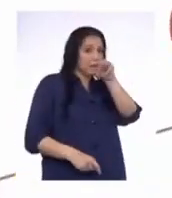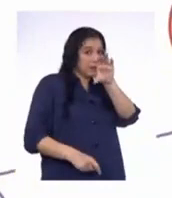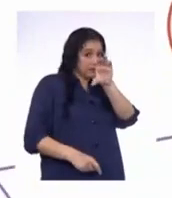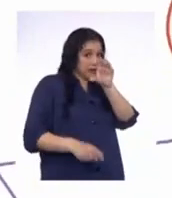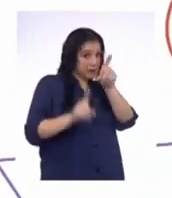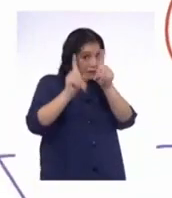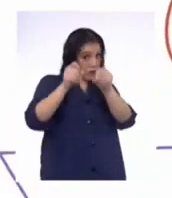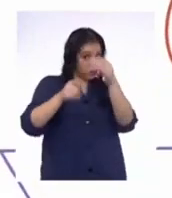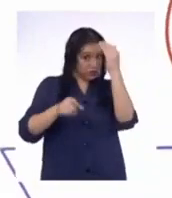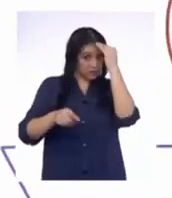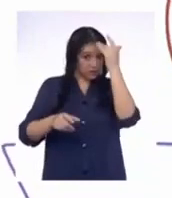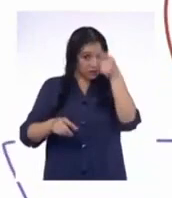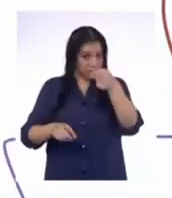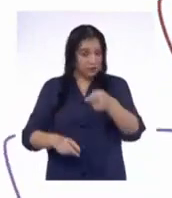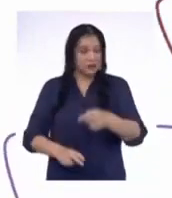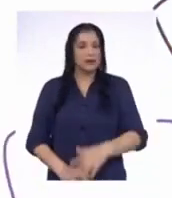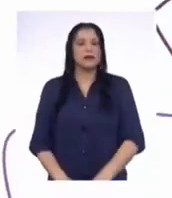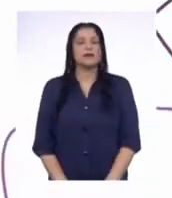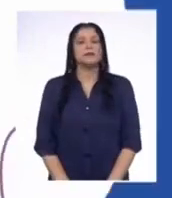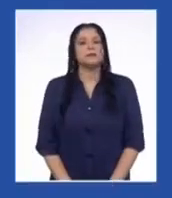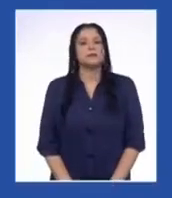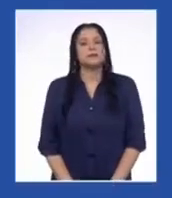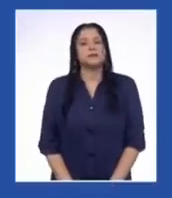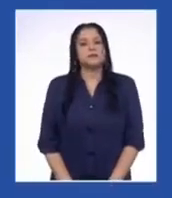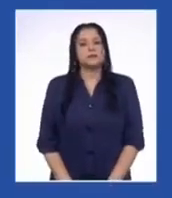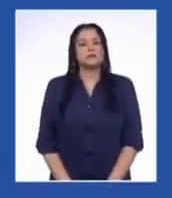corporal?